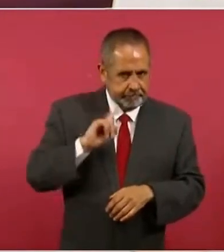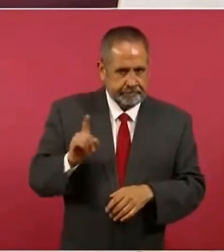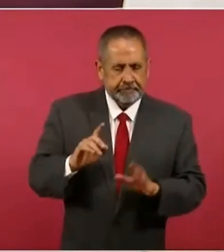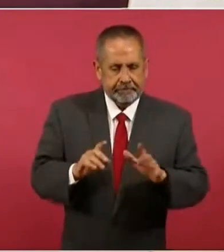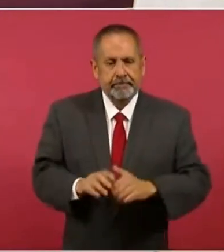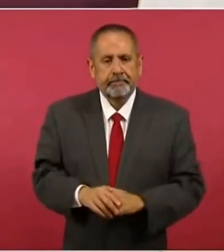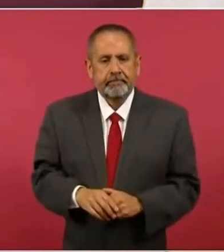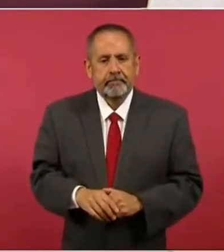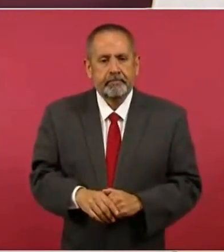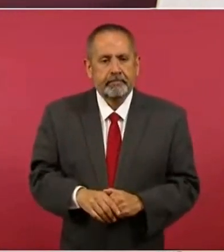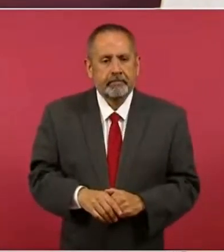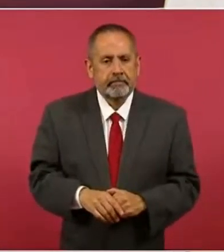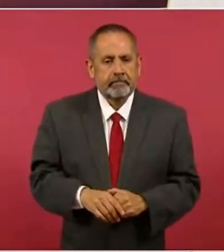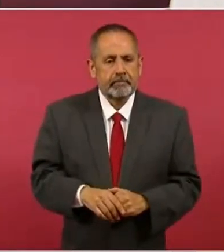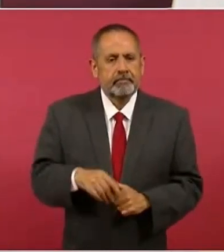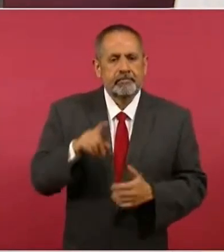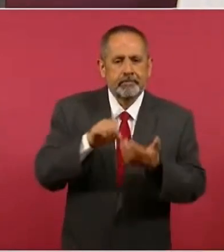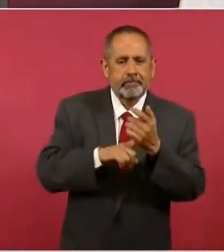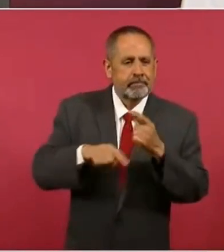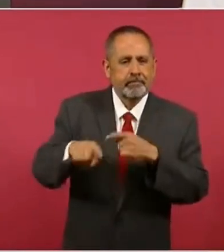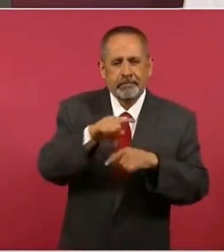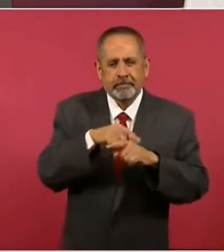los cazamaches